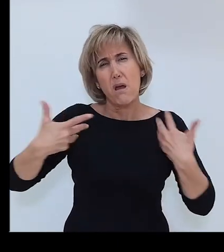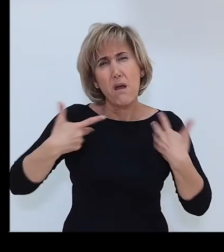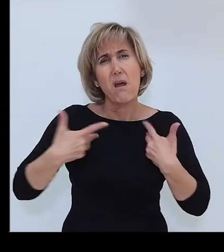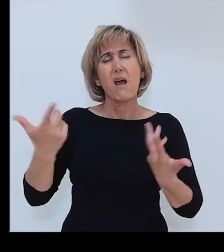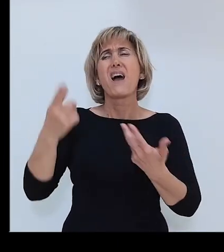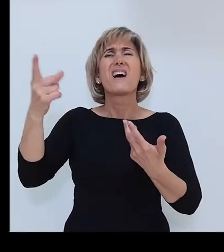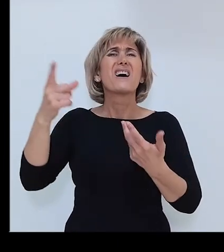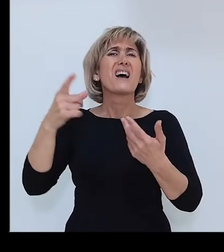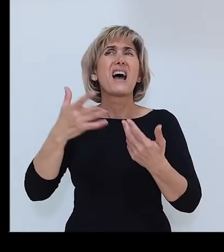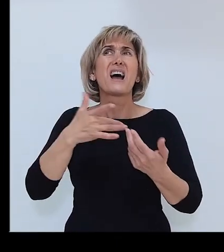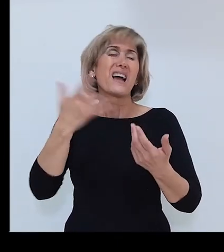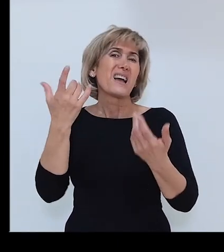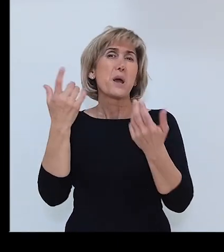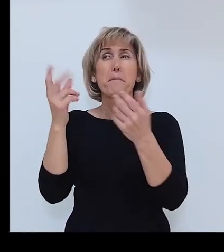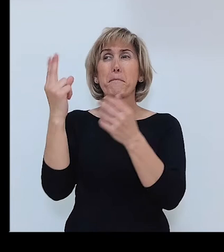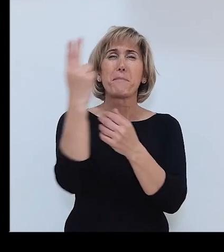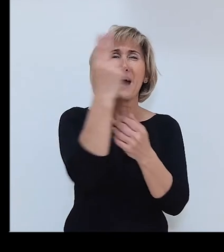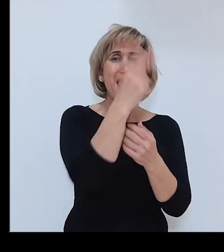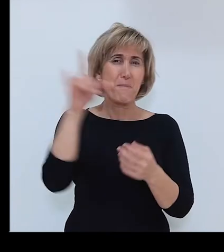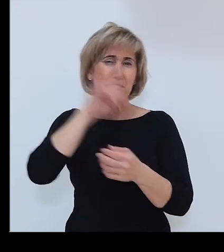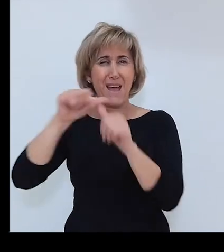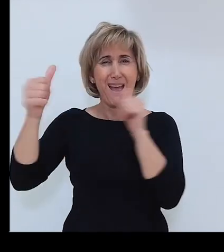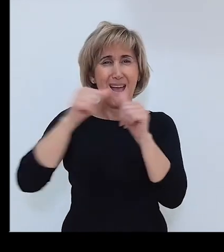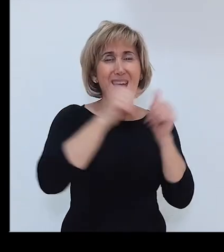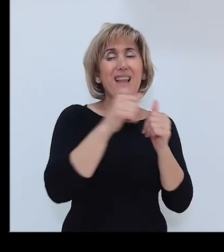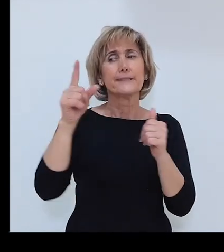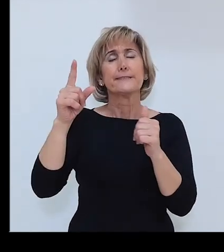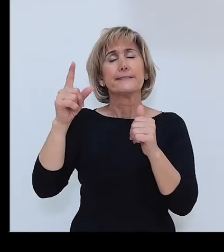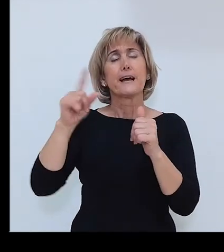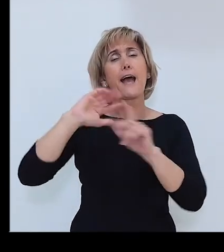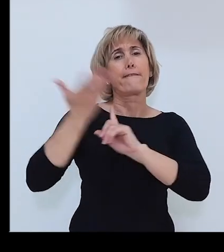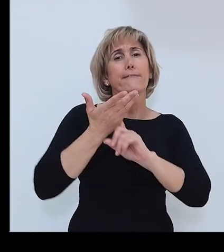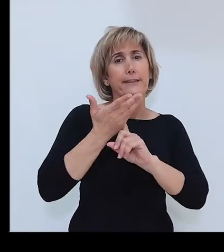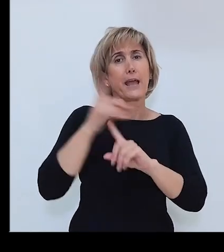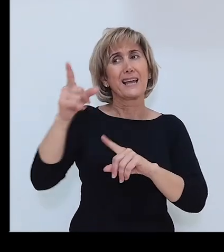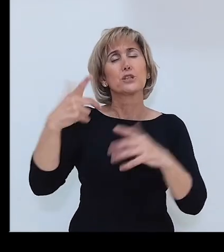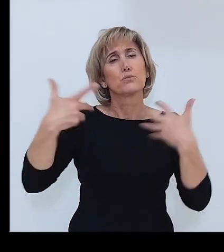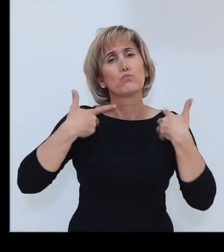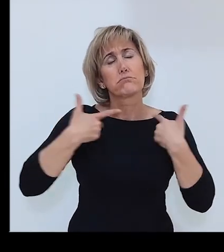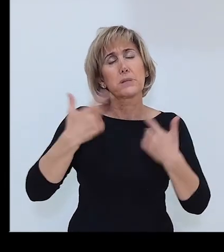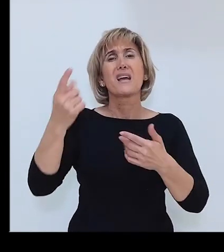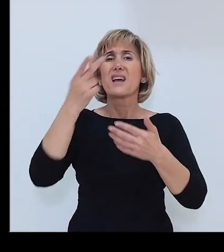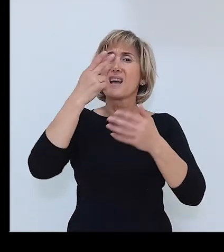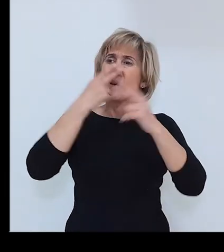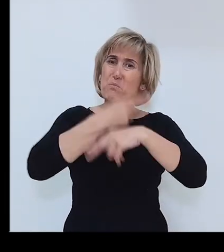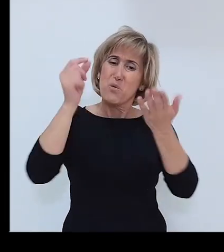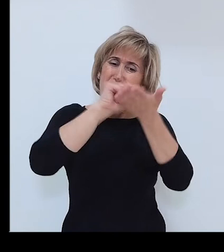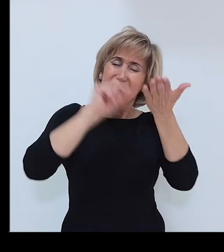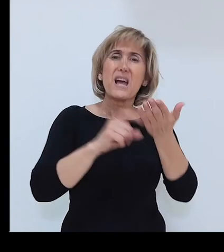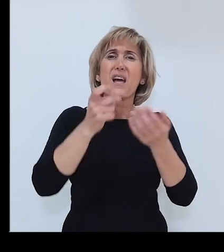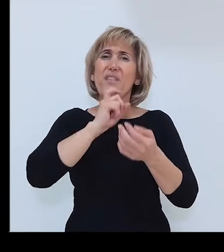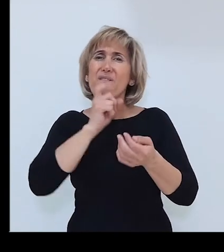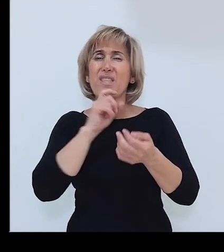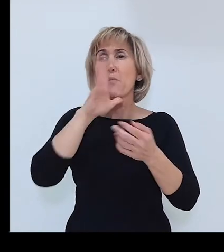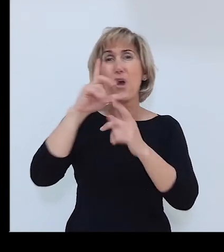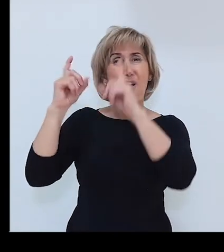amorosamente. Él tuvo una vida en ese sentido bastante penosa. Le costó mucho publicarle porque no encontraba fondos para